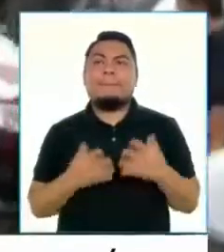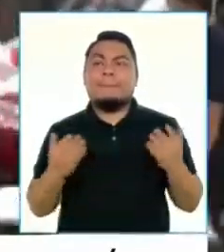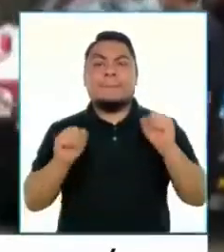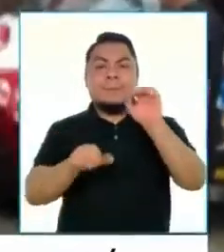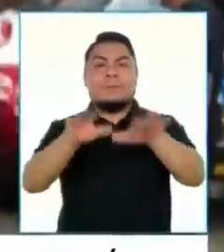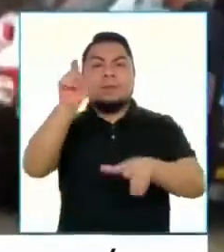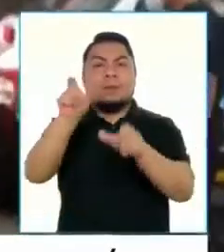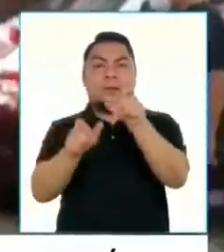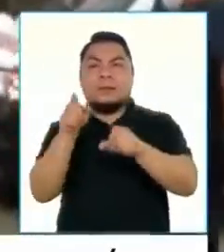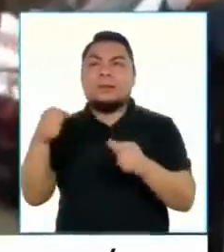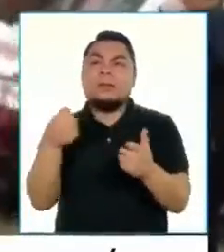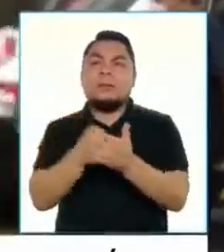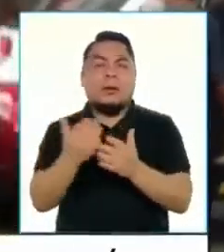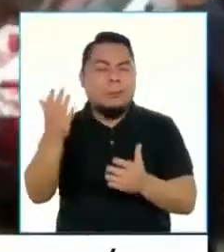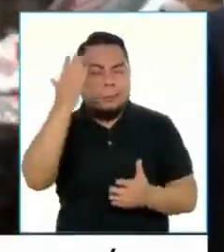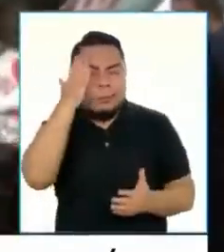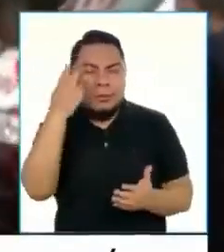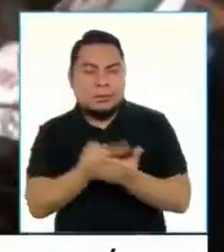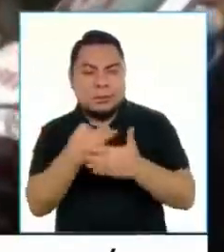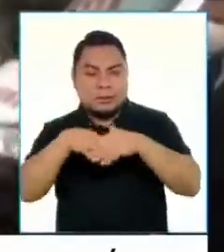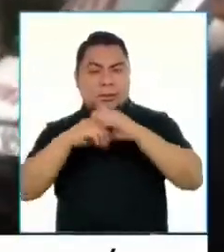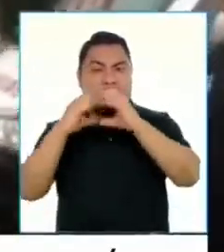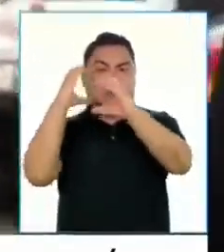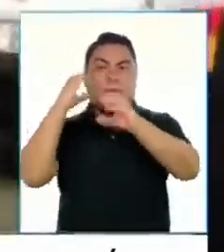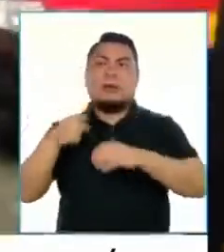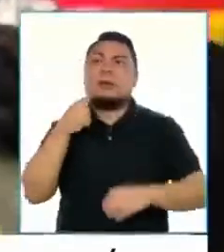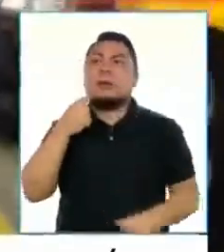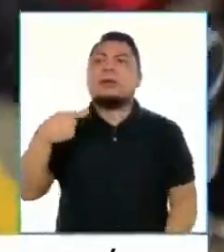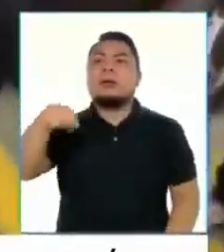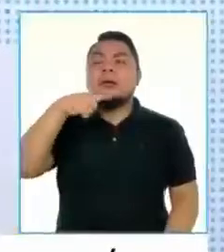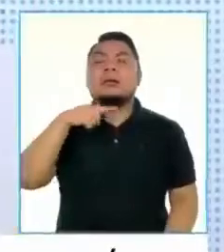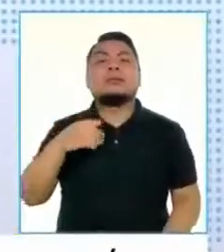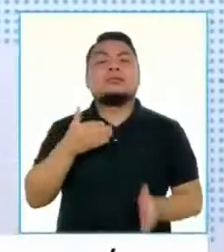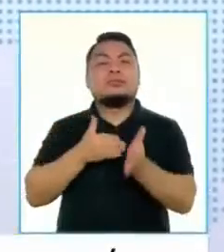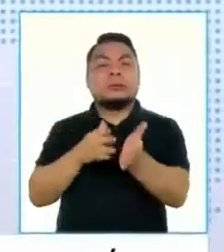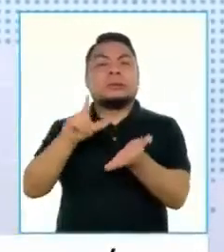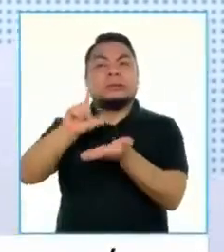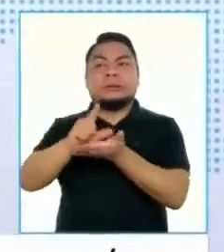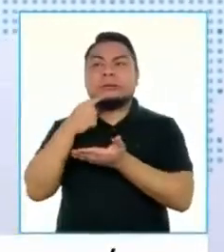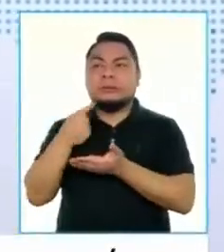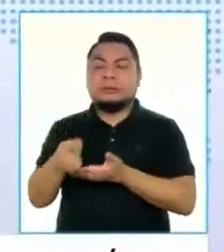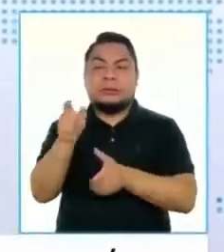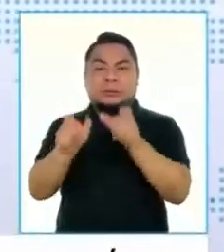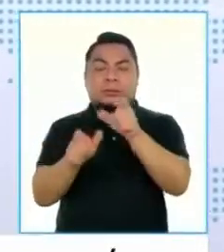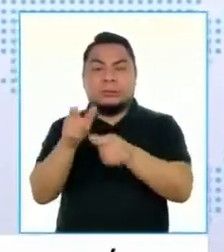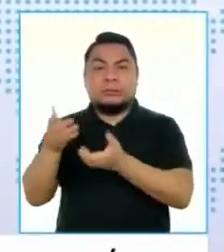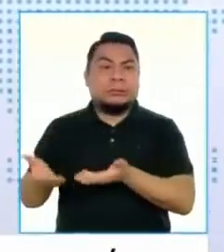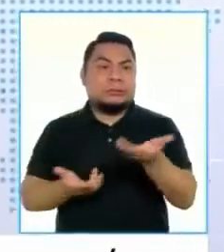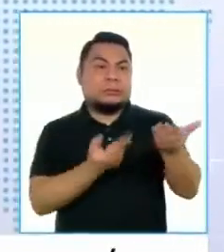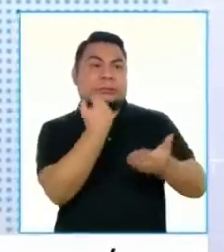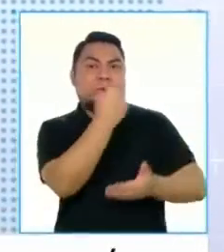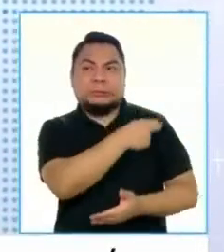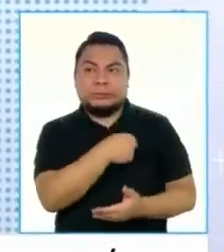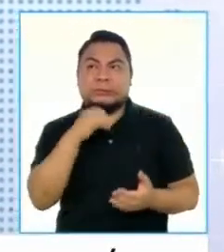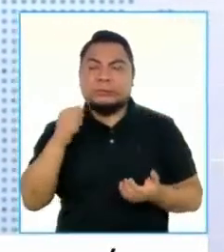15 personas quedaron heridas. La Autoridad de Transporte Urbano de Lima informó que los pasajeros